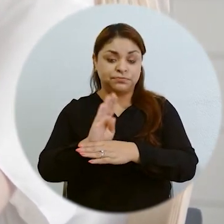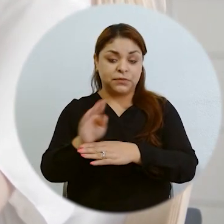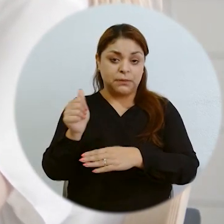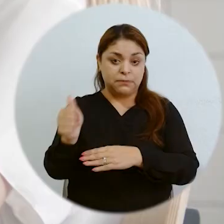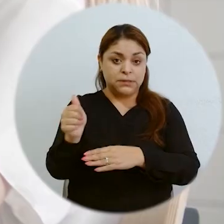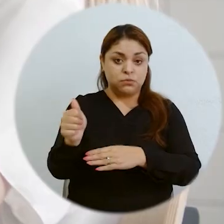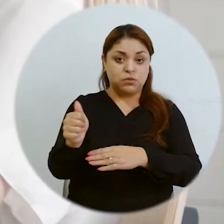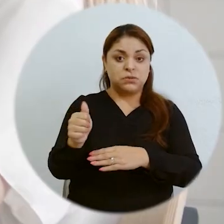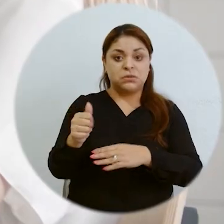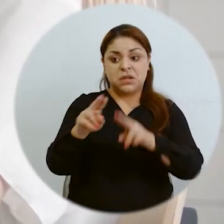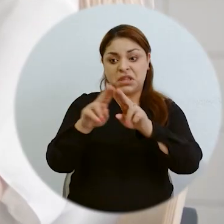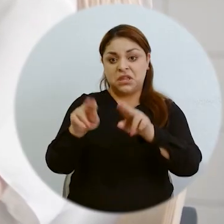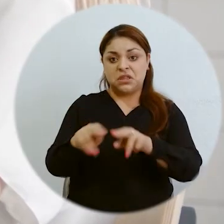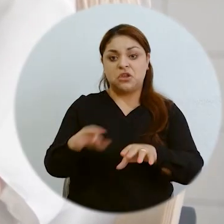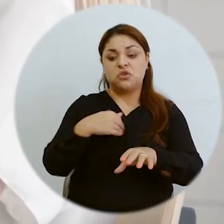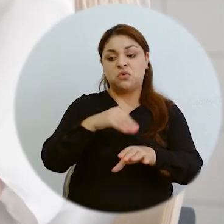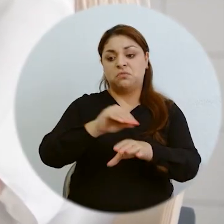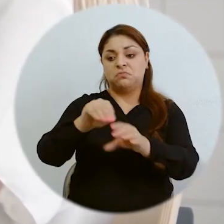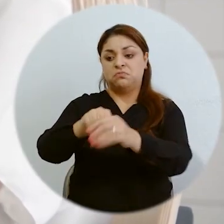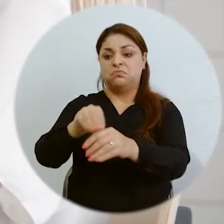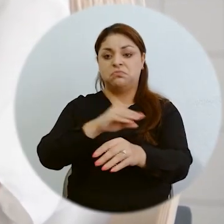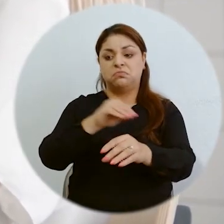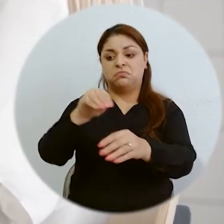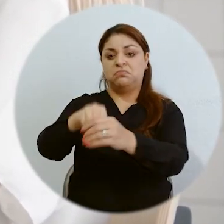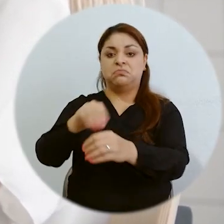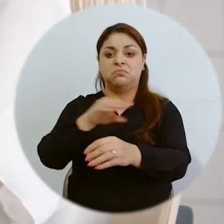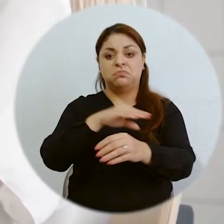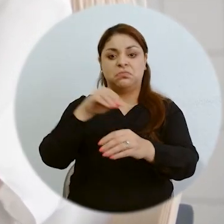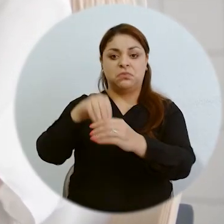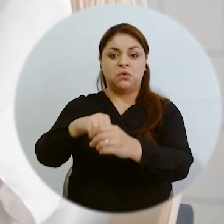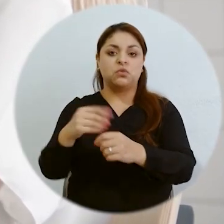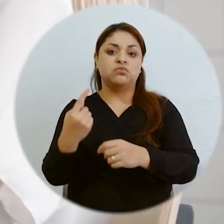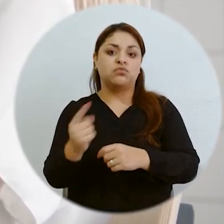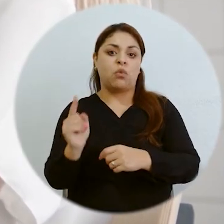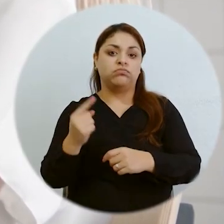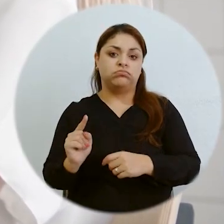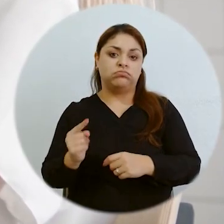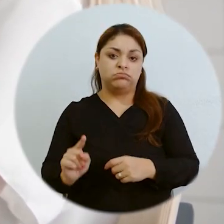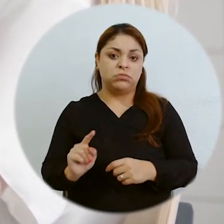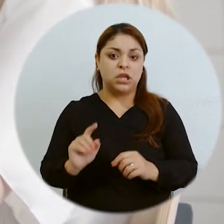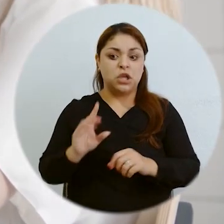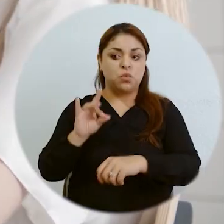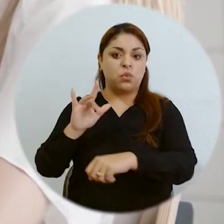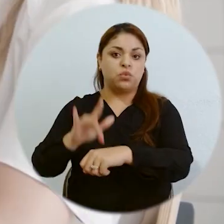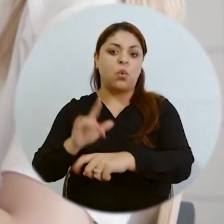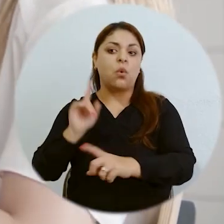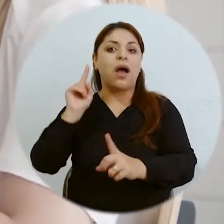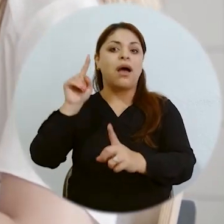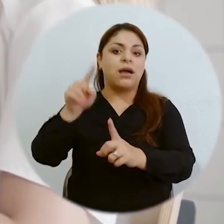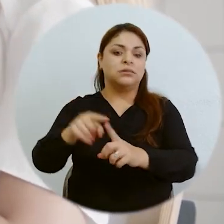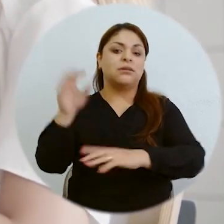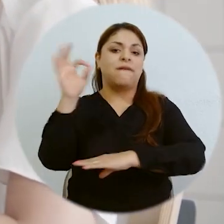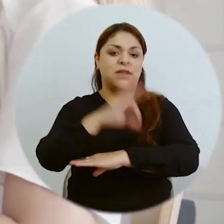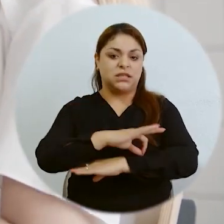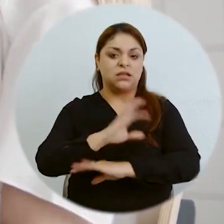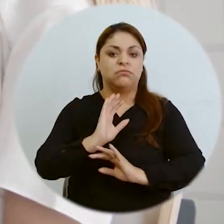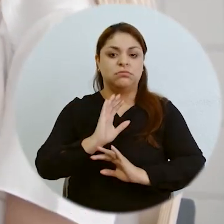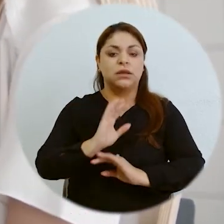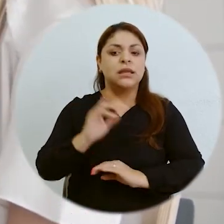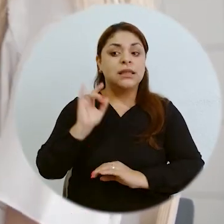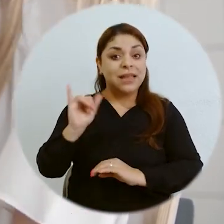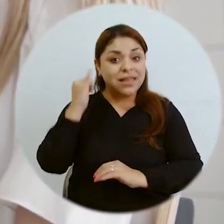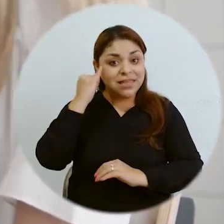sabemos que no lo vamos a tocar. Inclusive podemos nosotros mismos obligarnos a través de